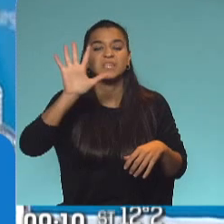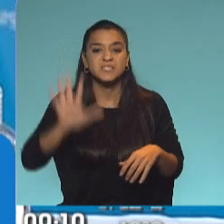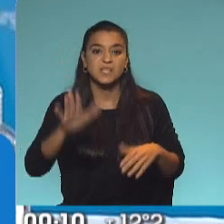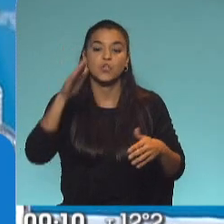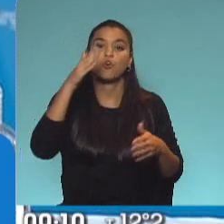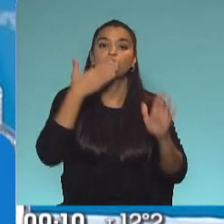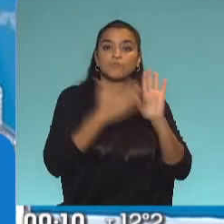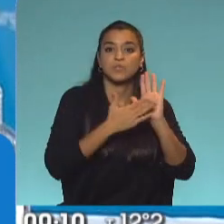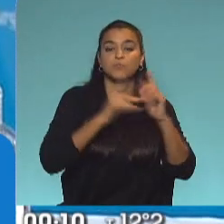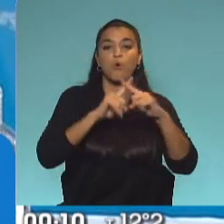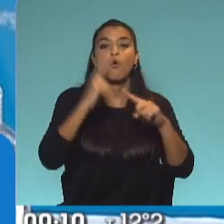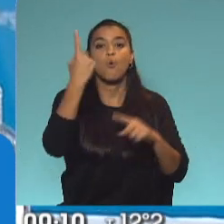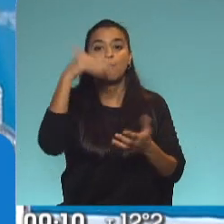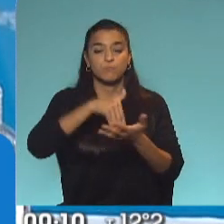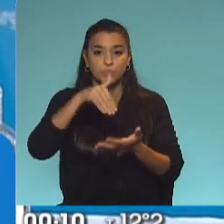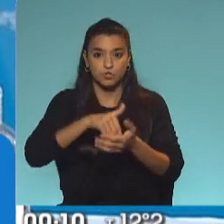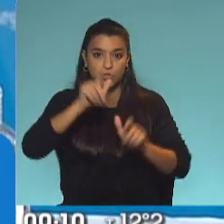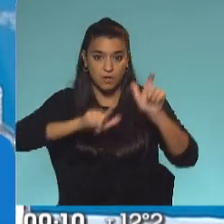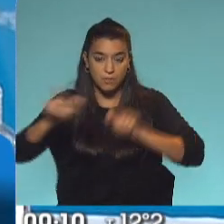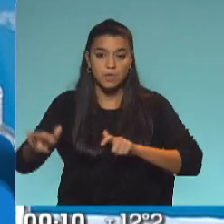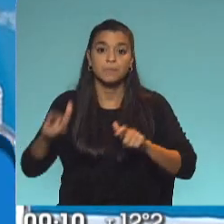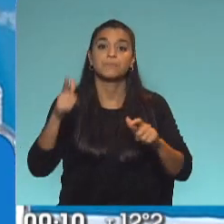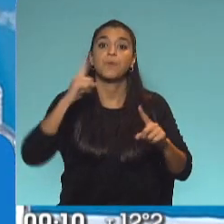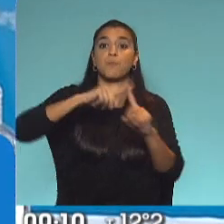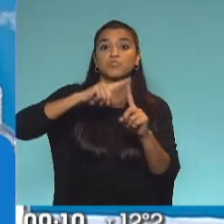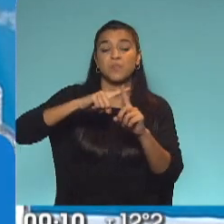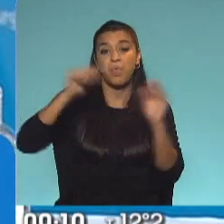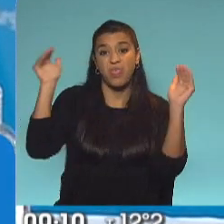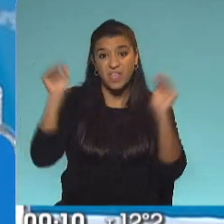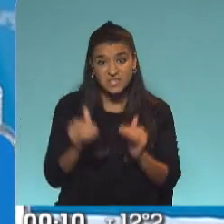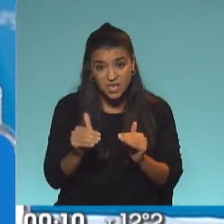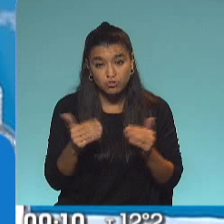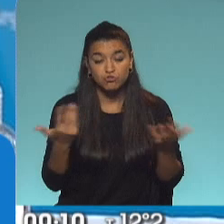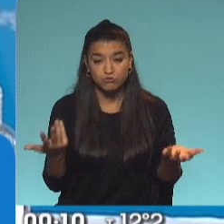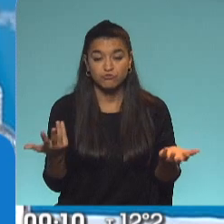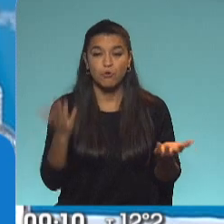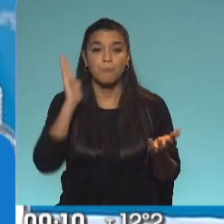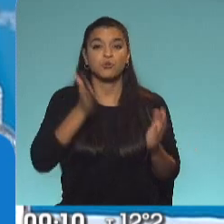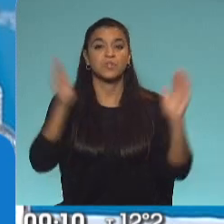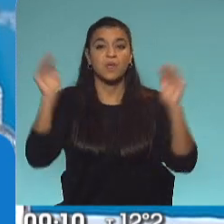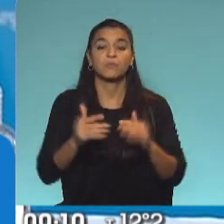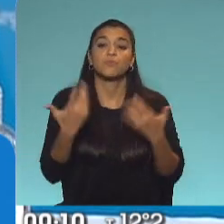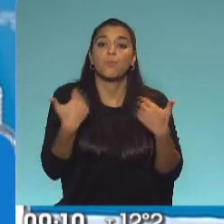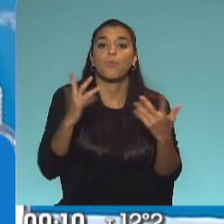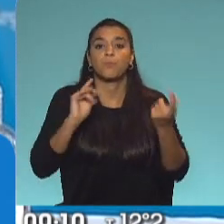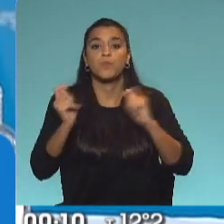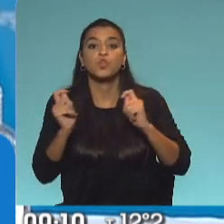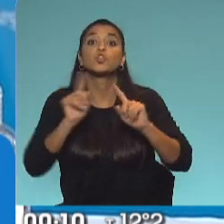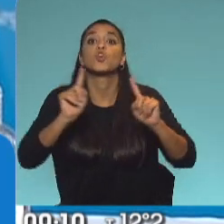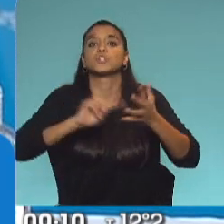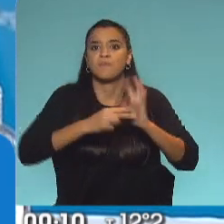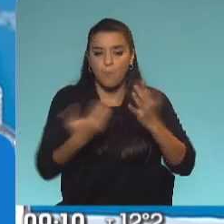por millón de habitantes y el porcentaje de positividad que sigue en descenso lo cual no significa que esto pueda variar lo cual no significa